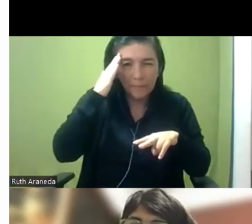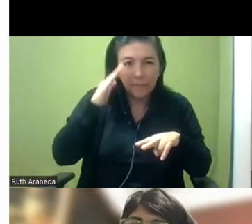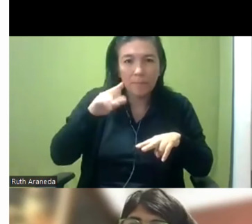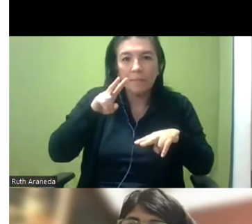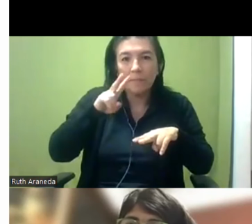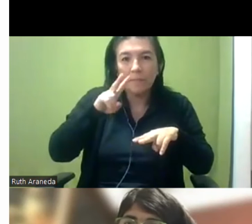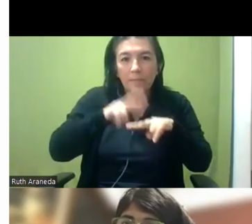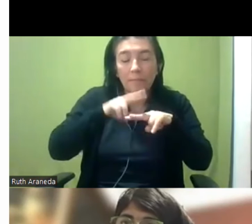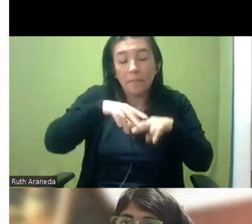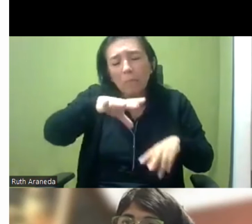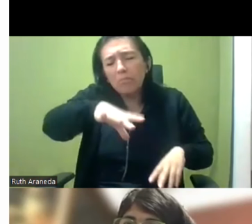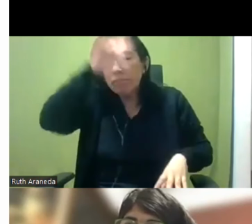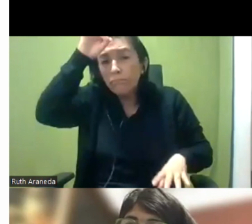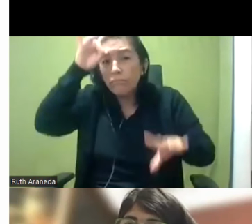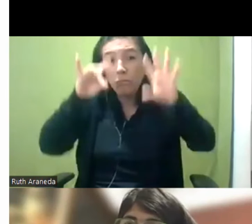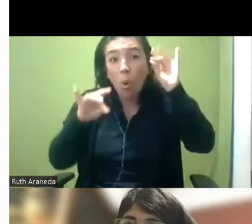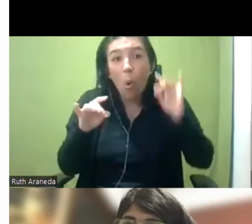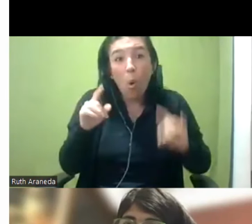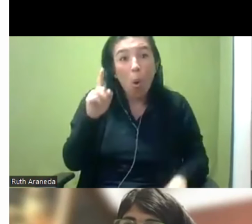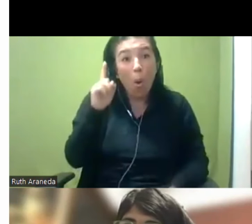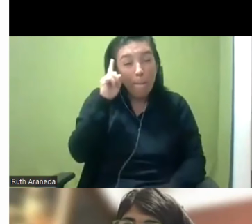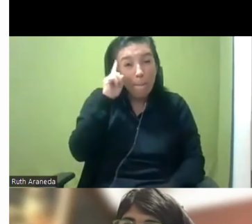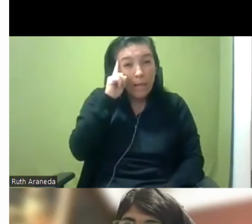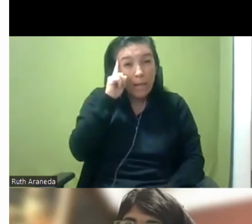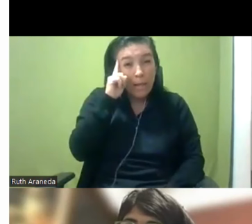me imagino que es una posibilidad